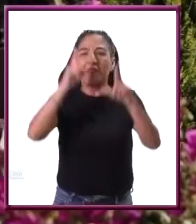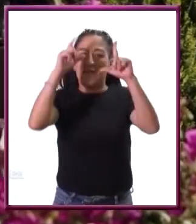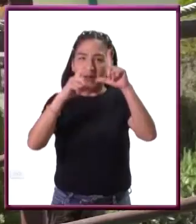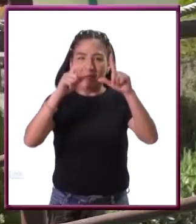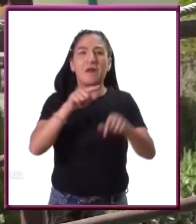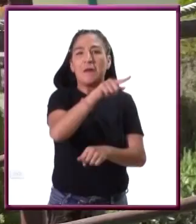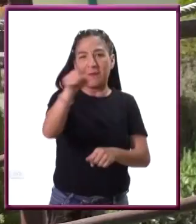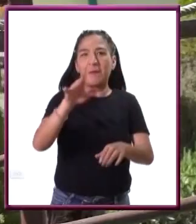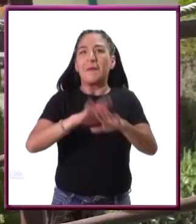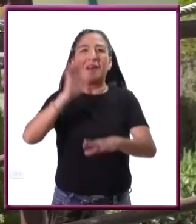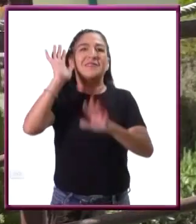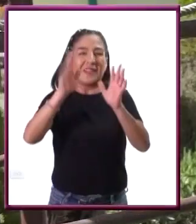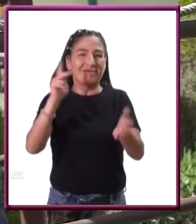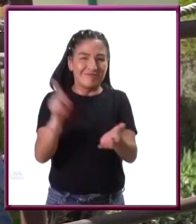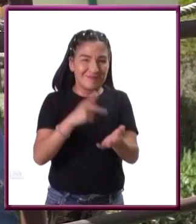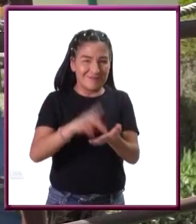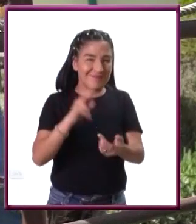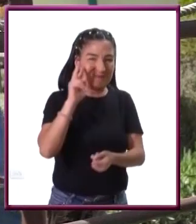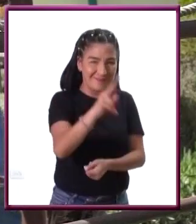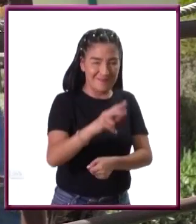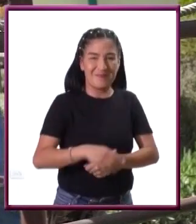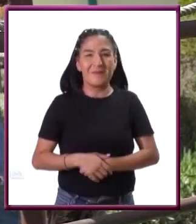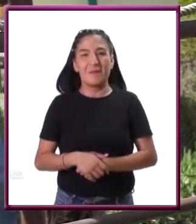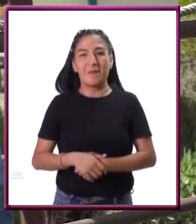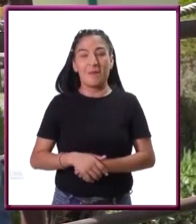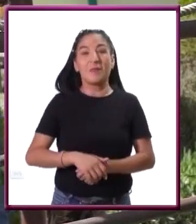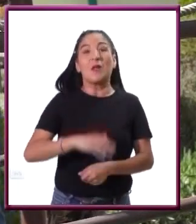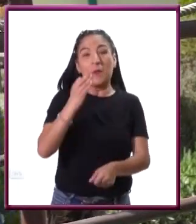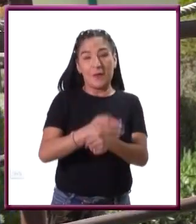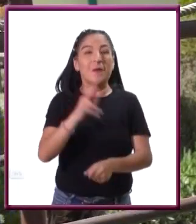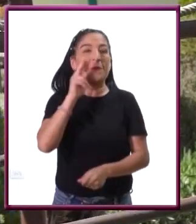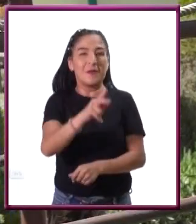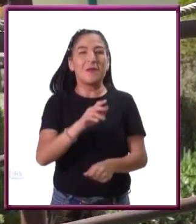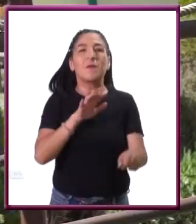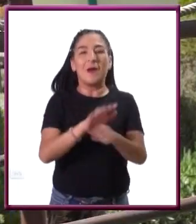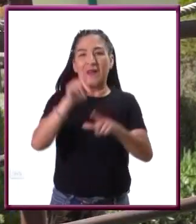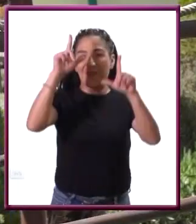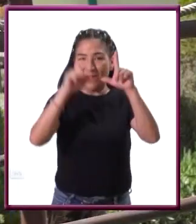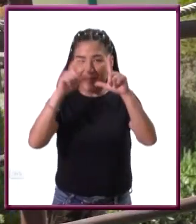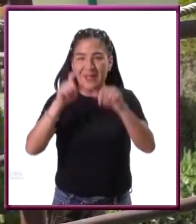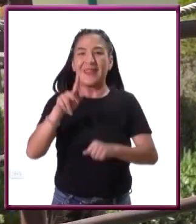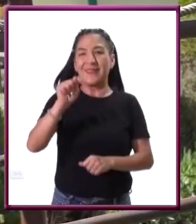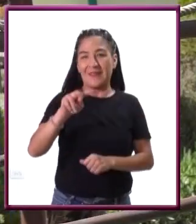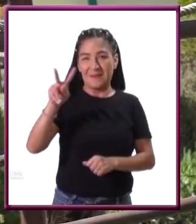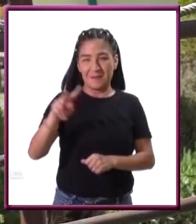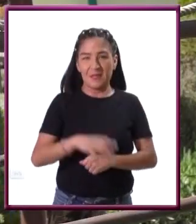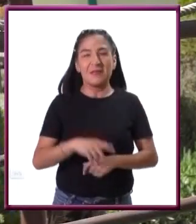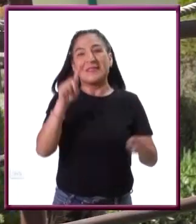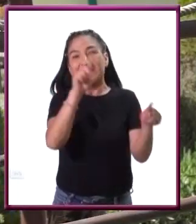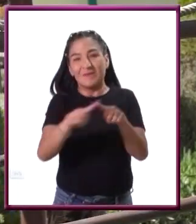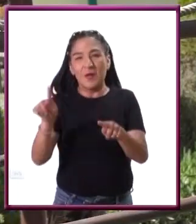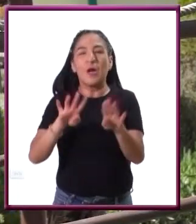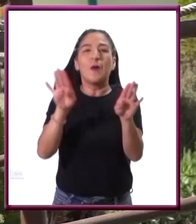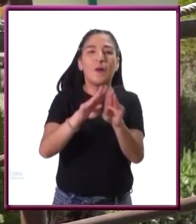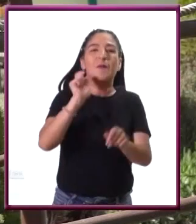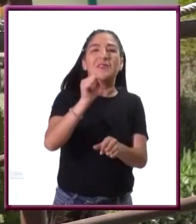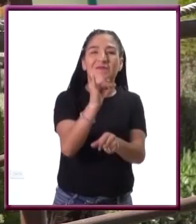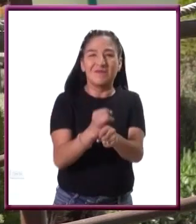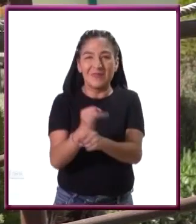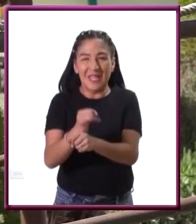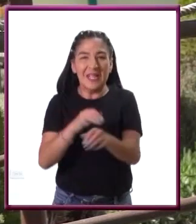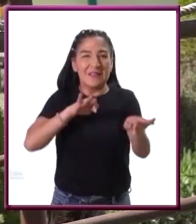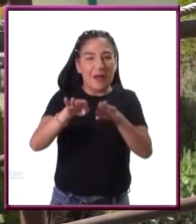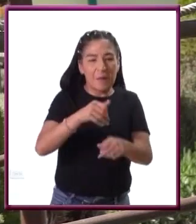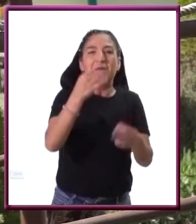visto? A continuación, vean la siguiente cápsula de Fotográfica TV, una serie que explora el trabajo de importantes